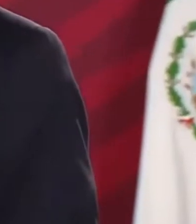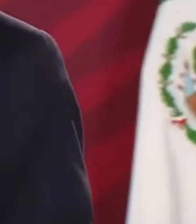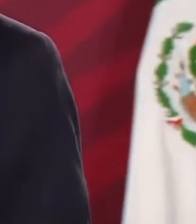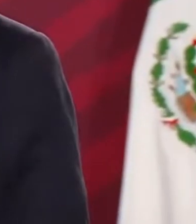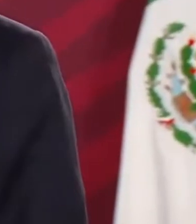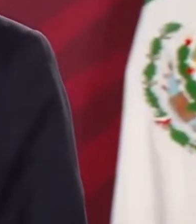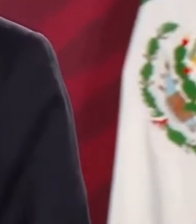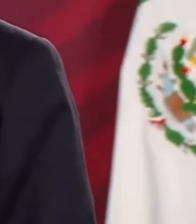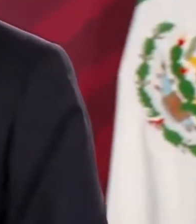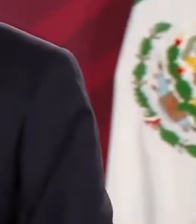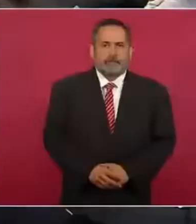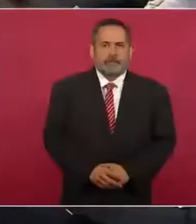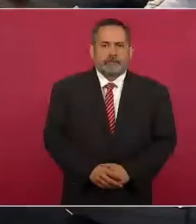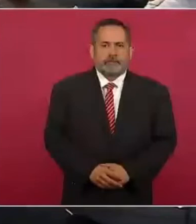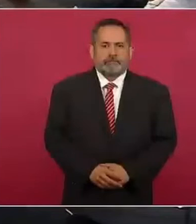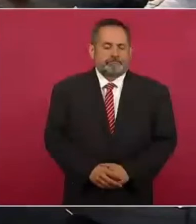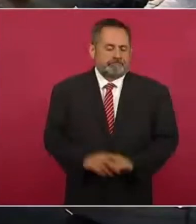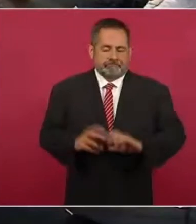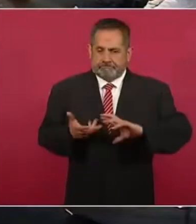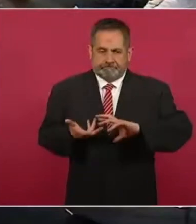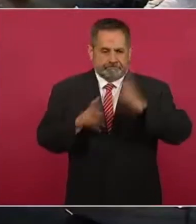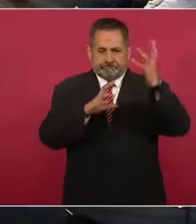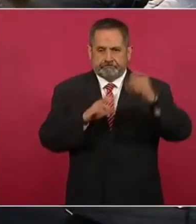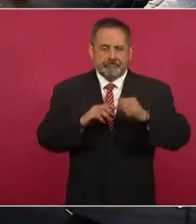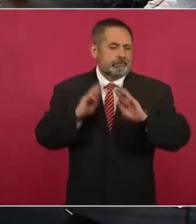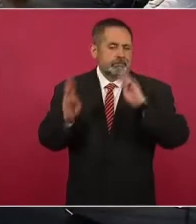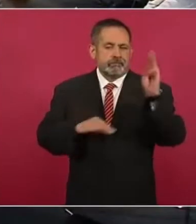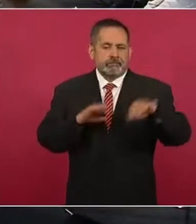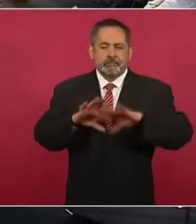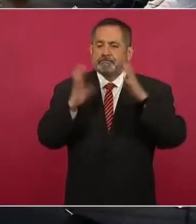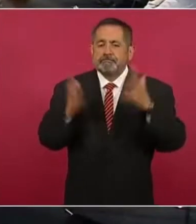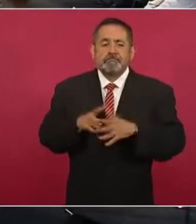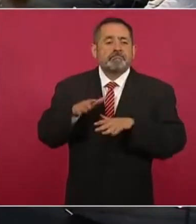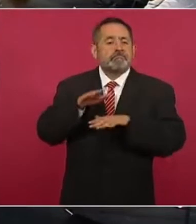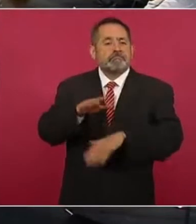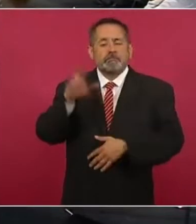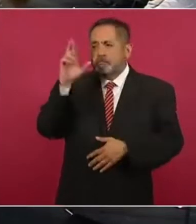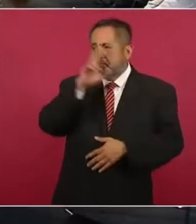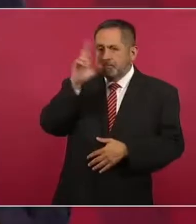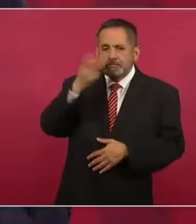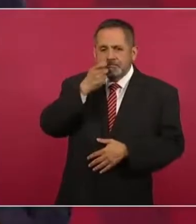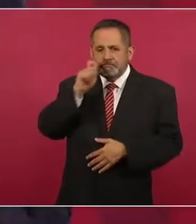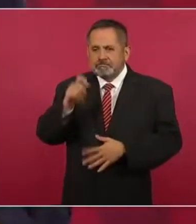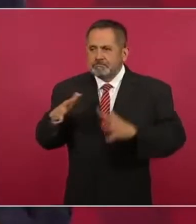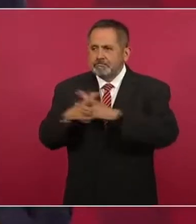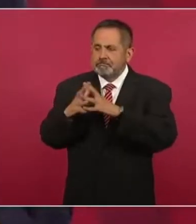descontrola todo el mercado mundial, aumentan los fletes,